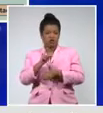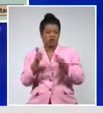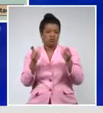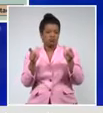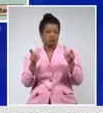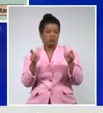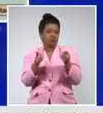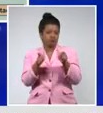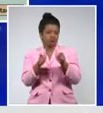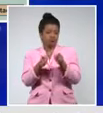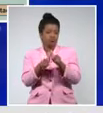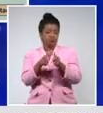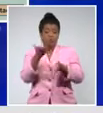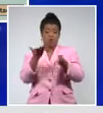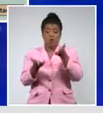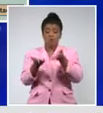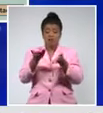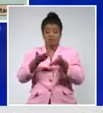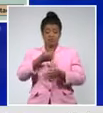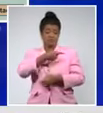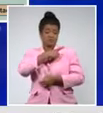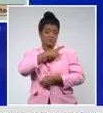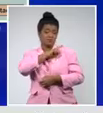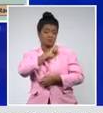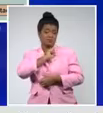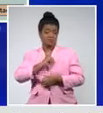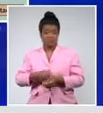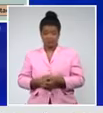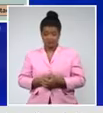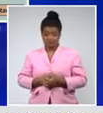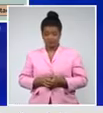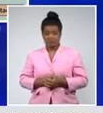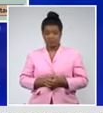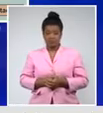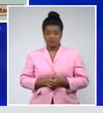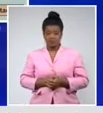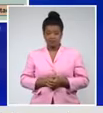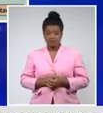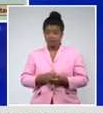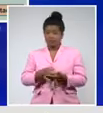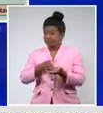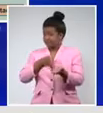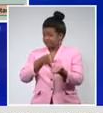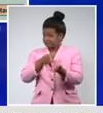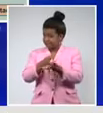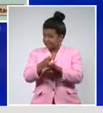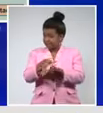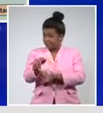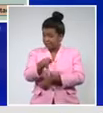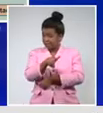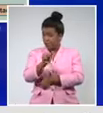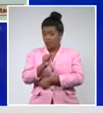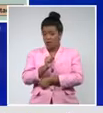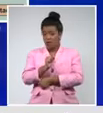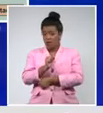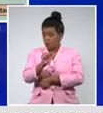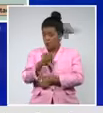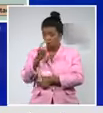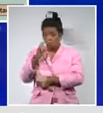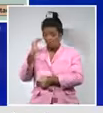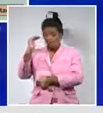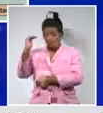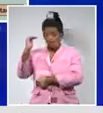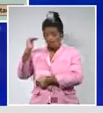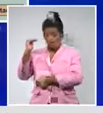en comparación con el día anterior. Se mantienen en las posiciones, las 6